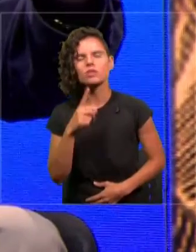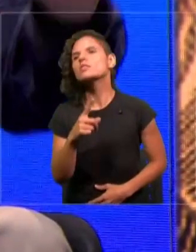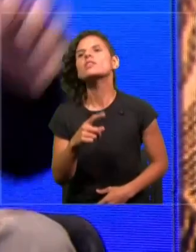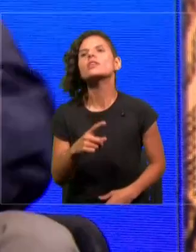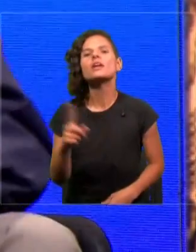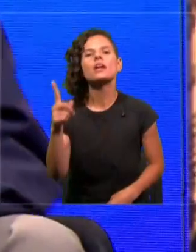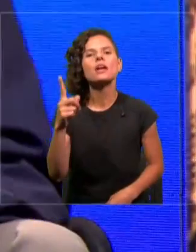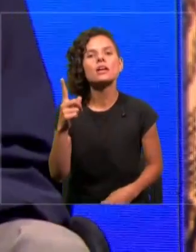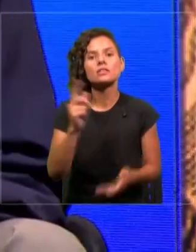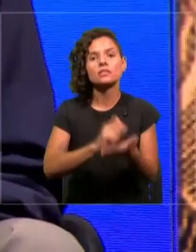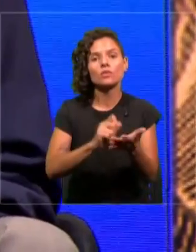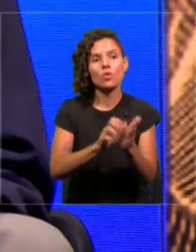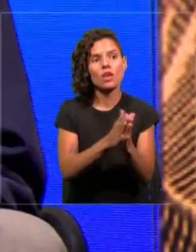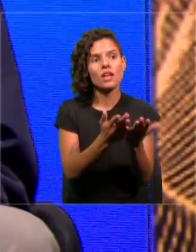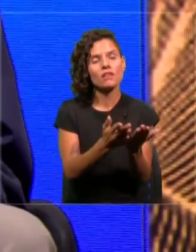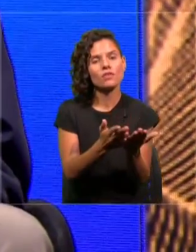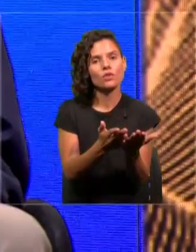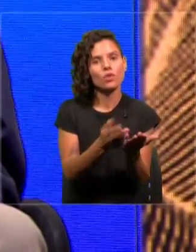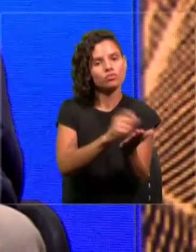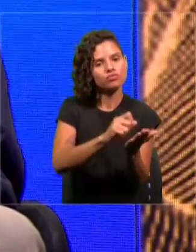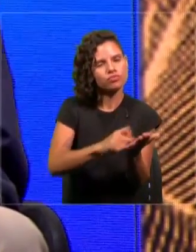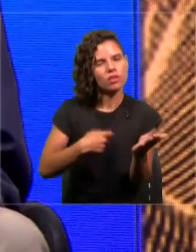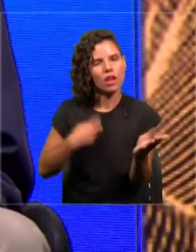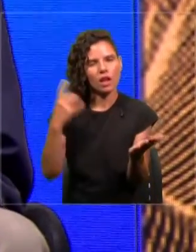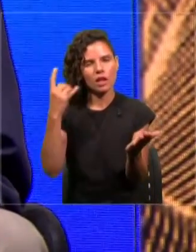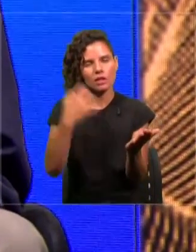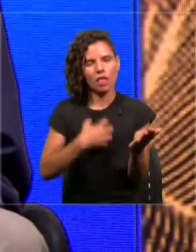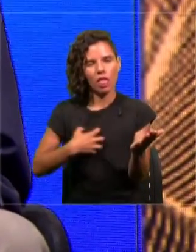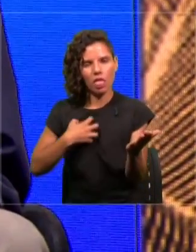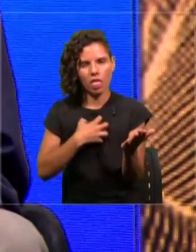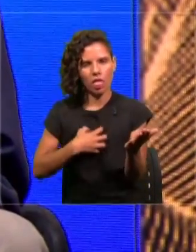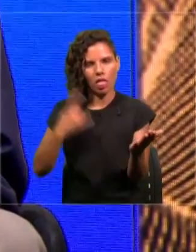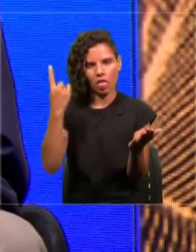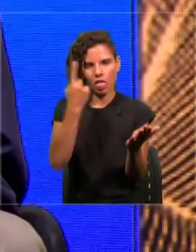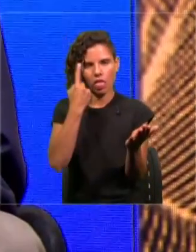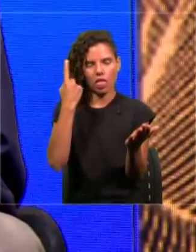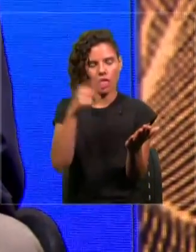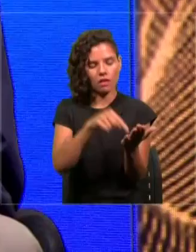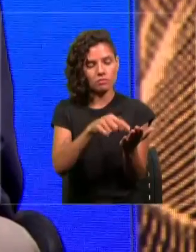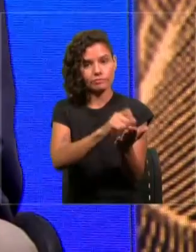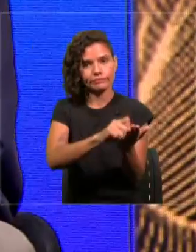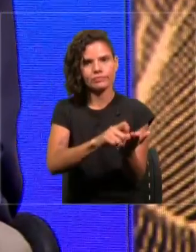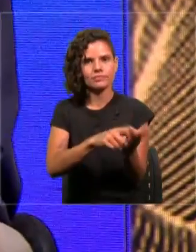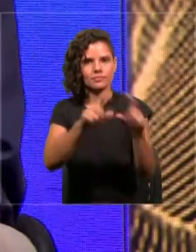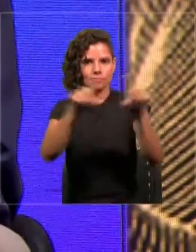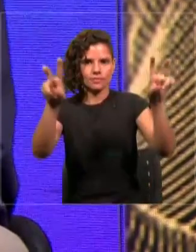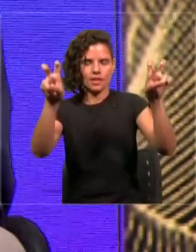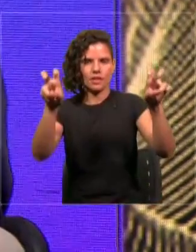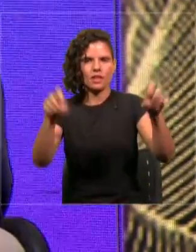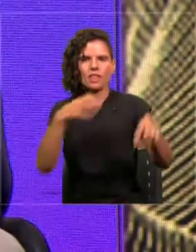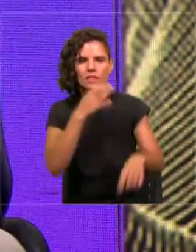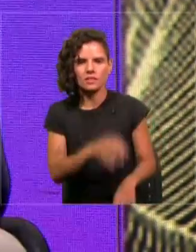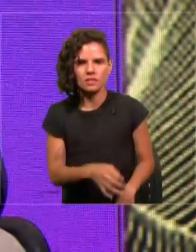náusea, dijo, para mí, el infierno son los